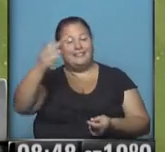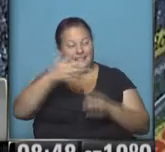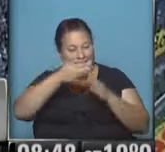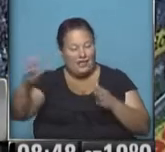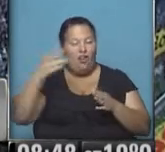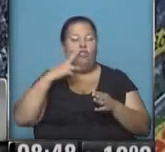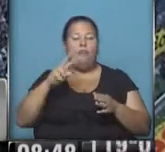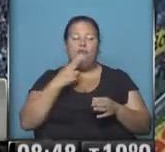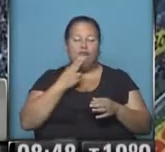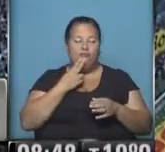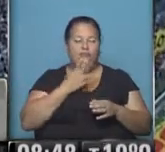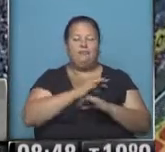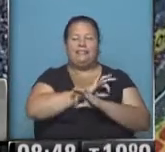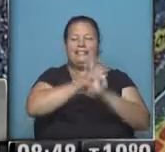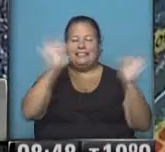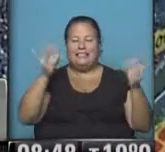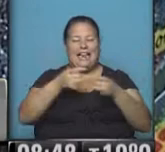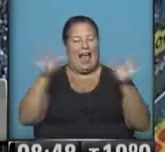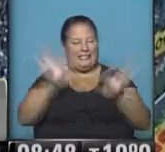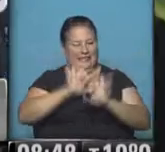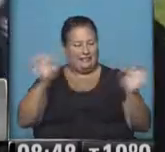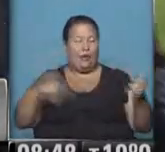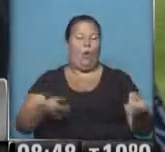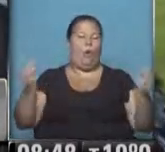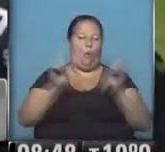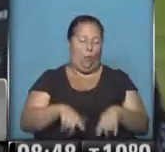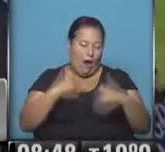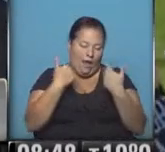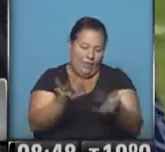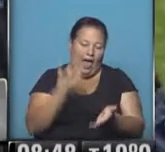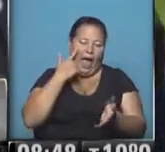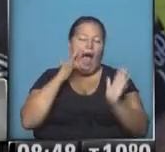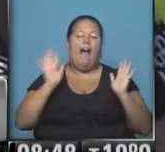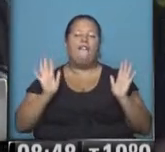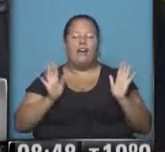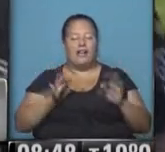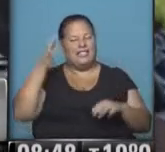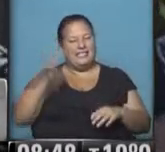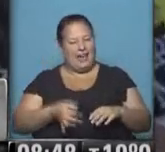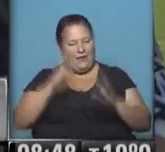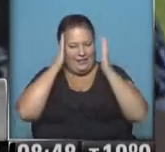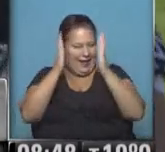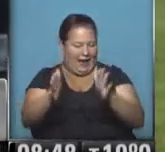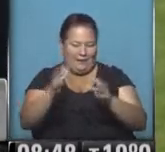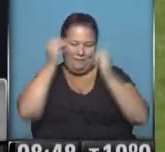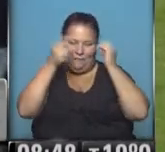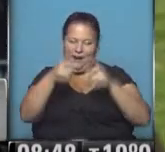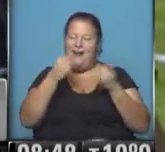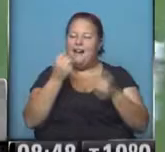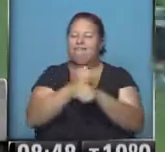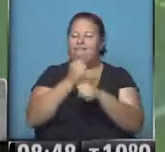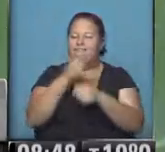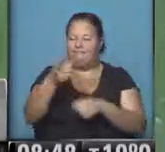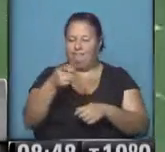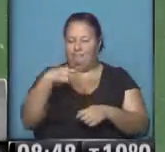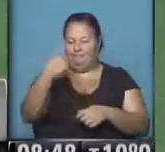desde 2011, no dirigió nunca más un superclásico. Así que se le da la posibilidad de nuevo, a ver, seguramente la lupa estará posada sobre lo que va a pasar